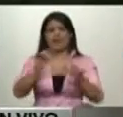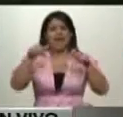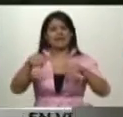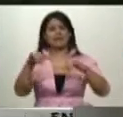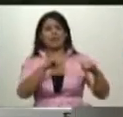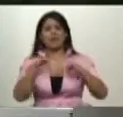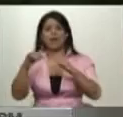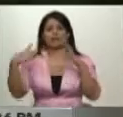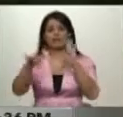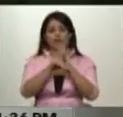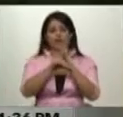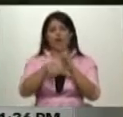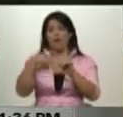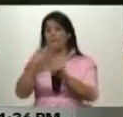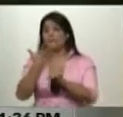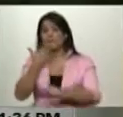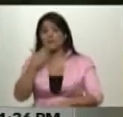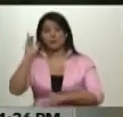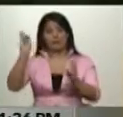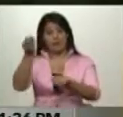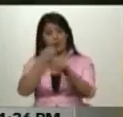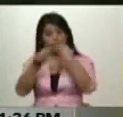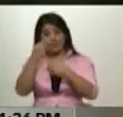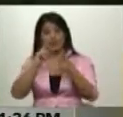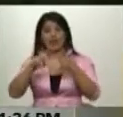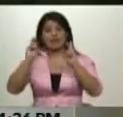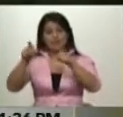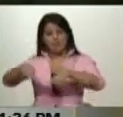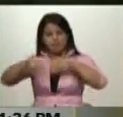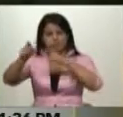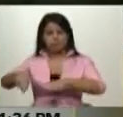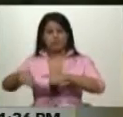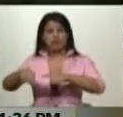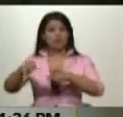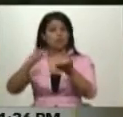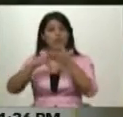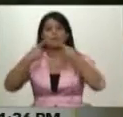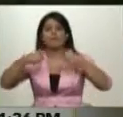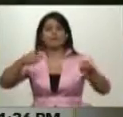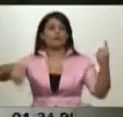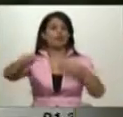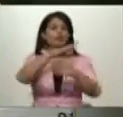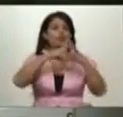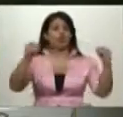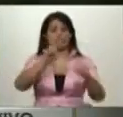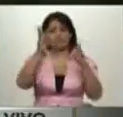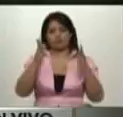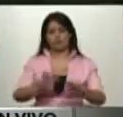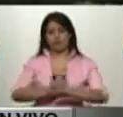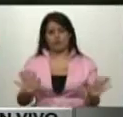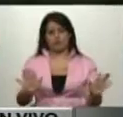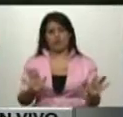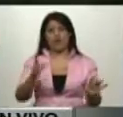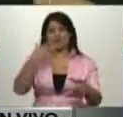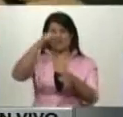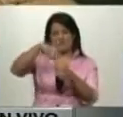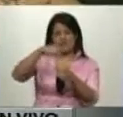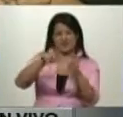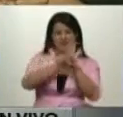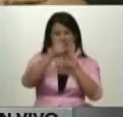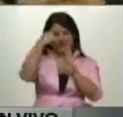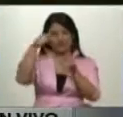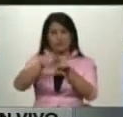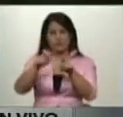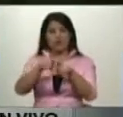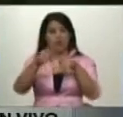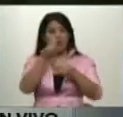mejor alimentación y vamos a tener un campo mucho más productivo con semillas autóctonas venezolanas gracias a la ley Semilla.